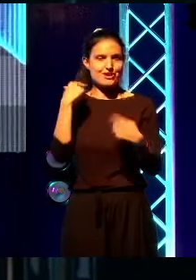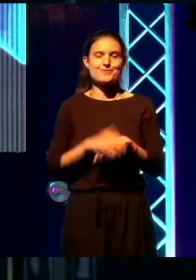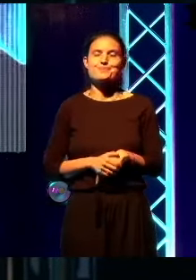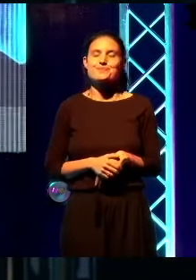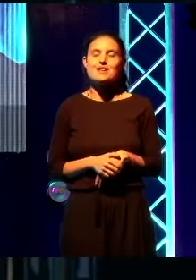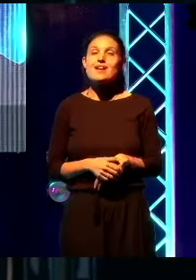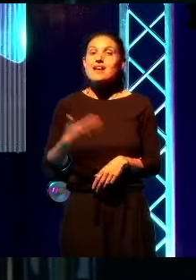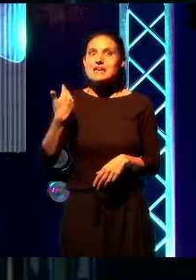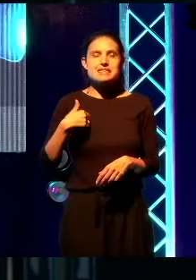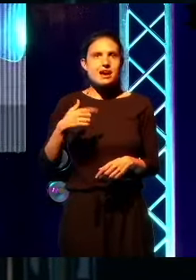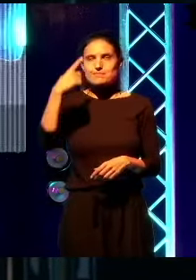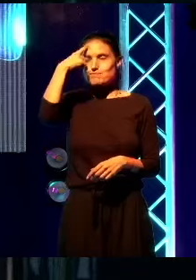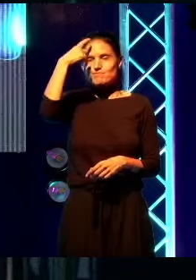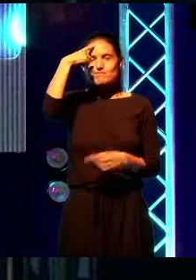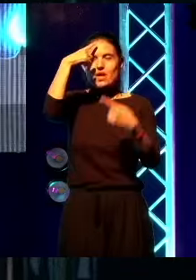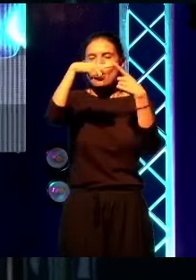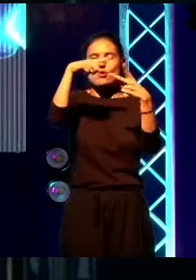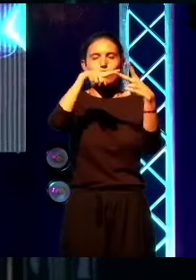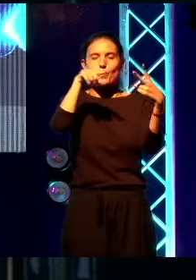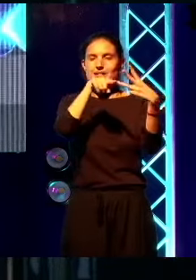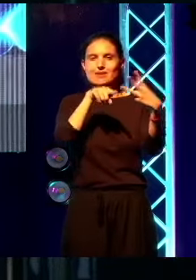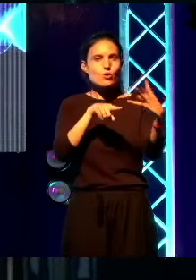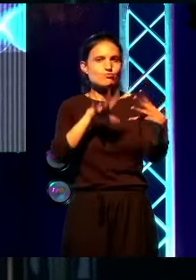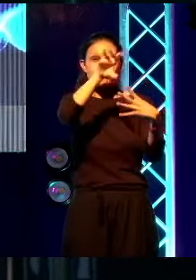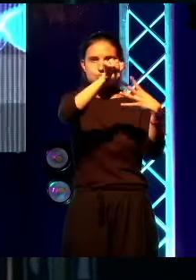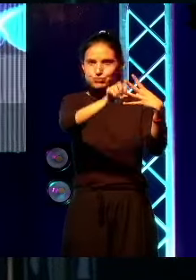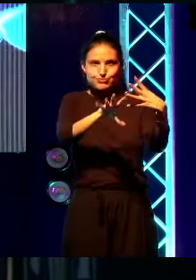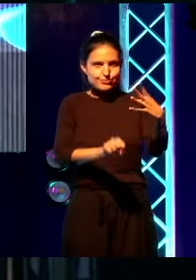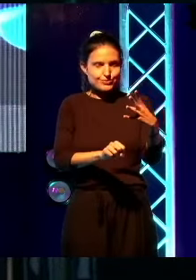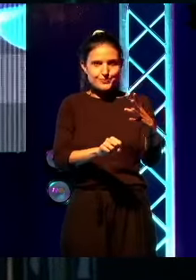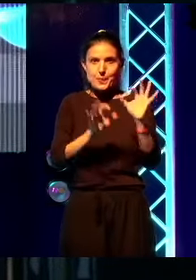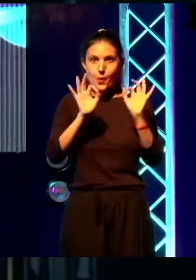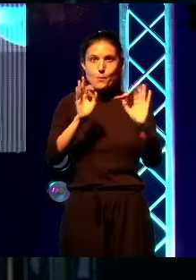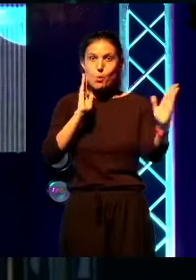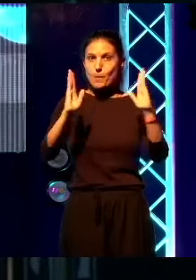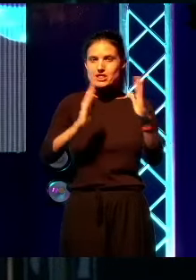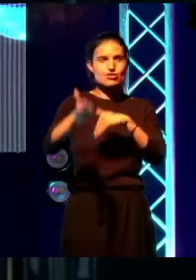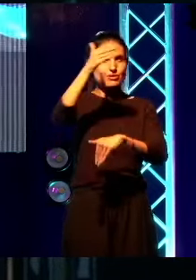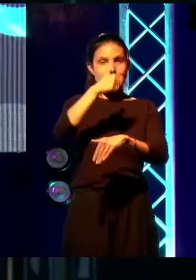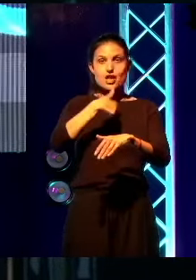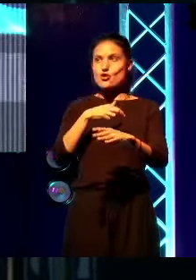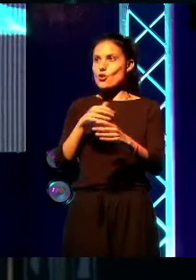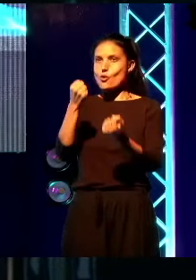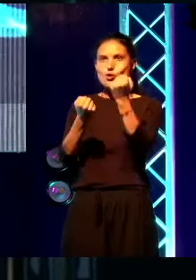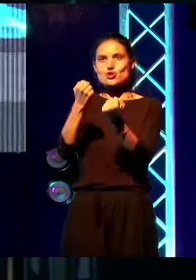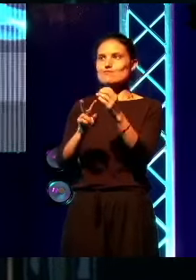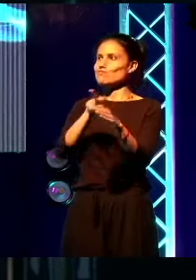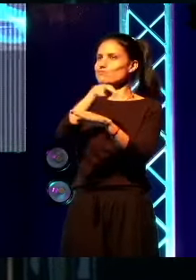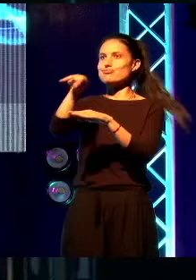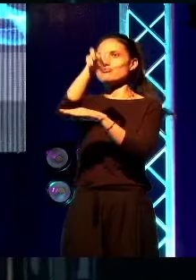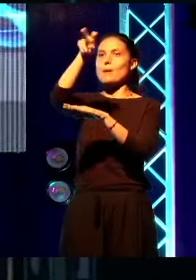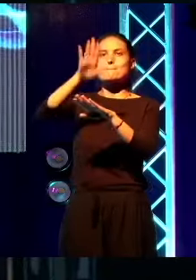conseguido todo lo que tenía en mente cuando subí la cumbre para marcharme de la isla lleno de ilusiones. Y hoy he